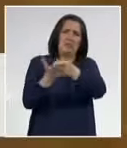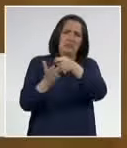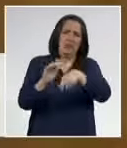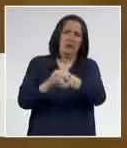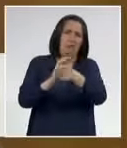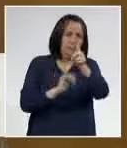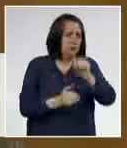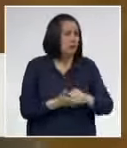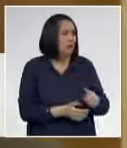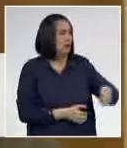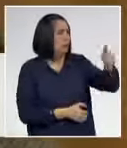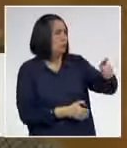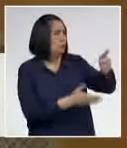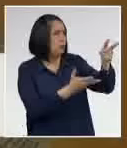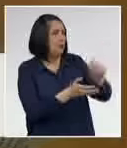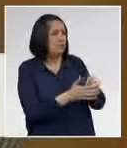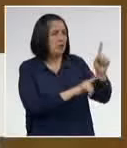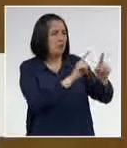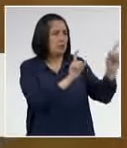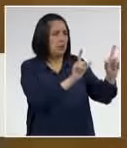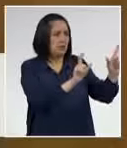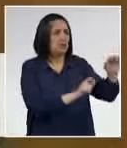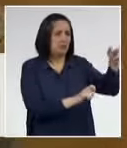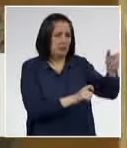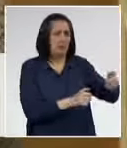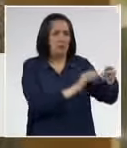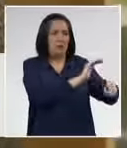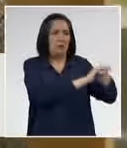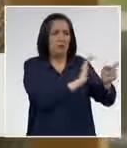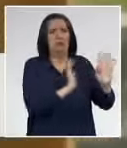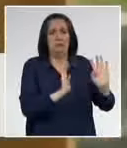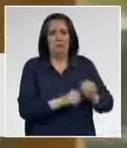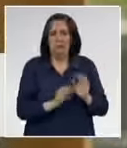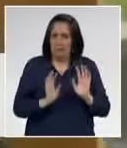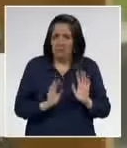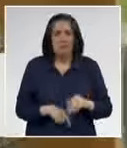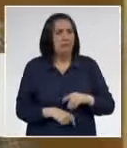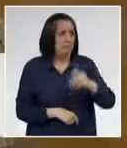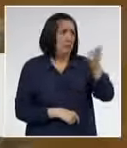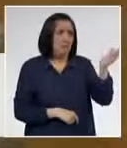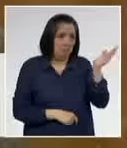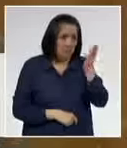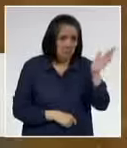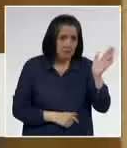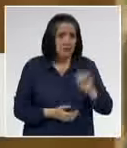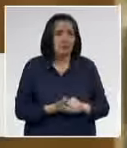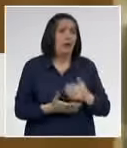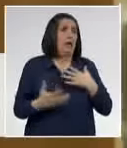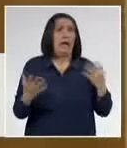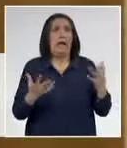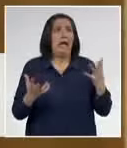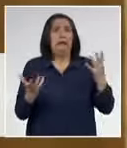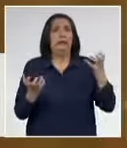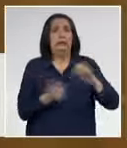han coimeado a los dueños de algunos canales de televisión, obviamente. Y ellos, con desesperación, tratan de